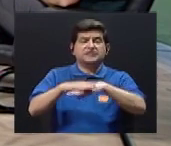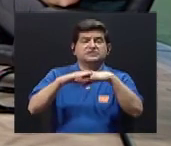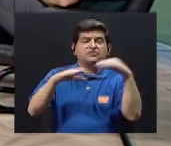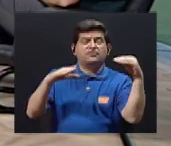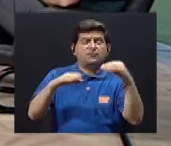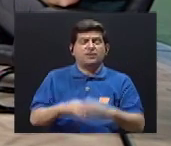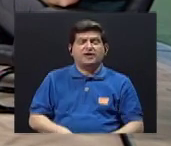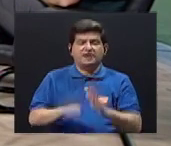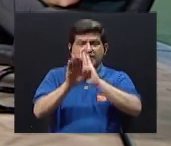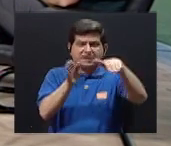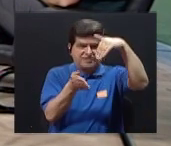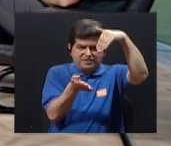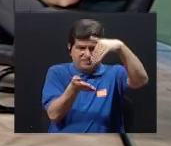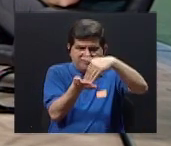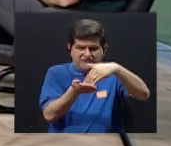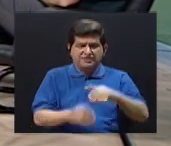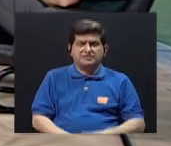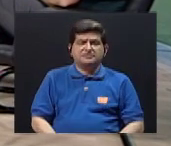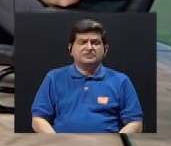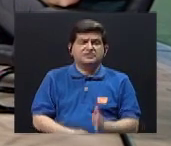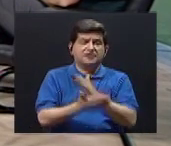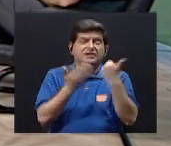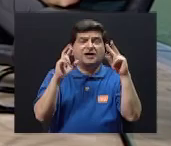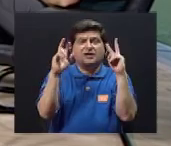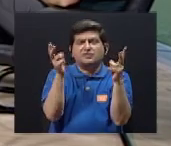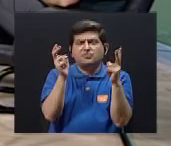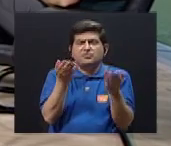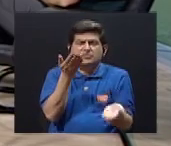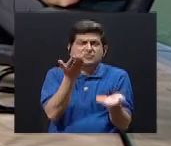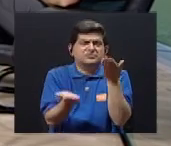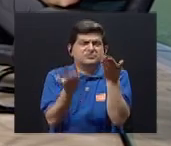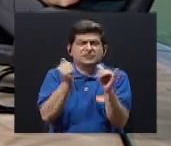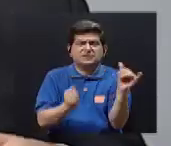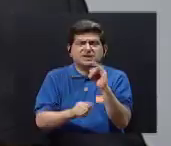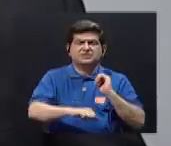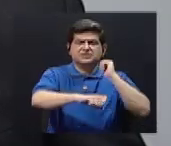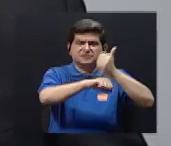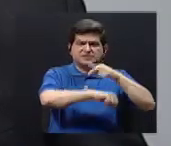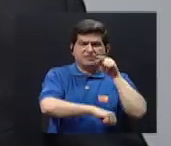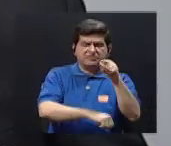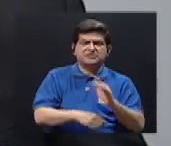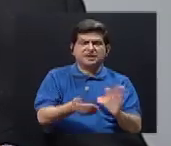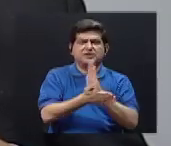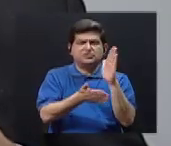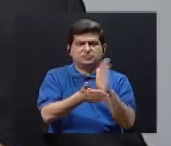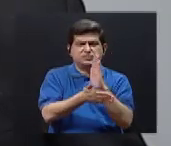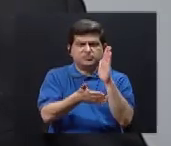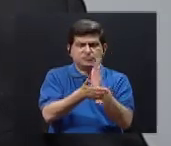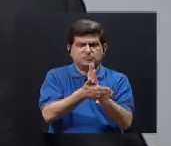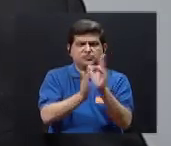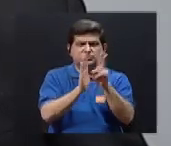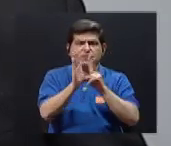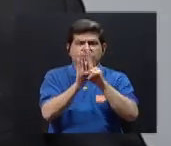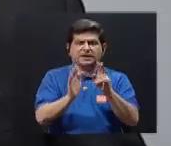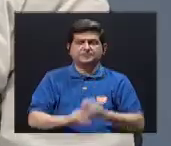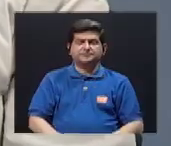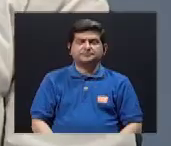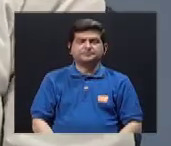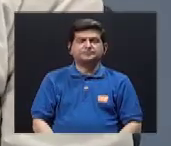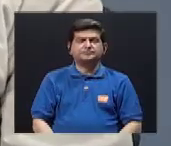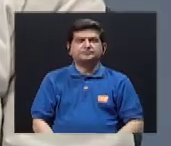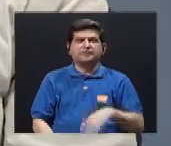bien fuera del área metropolitana, y son algunos de los temas que de una otra manera pues también están planteados ahí en el documental. Hay